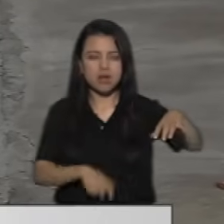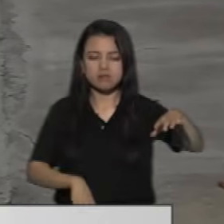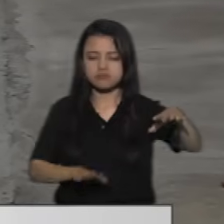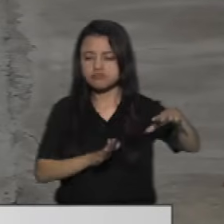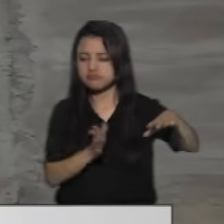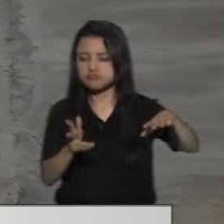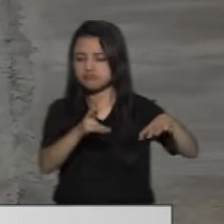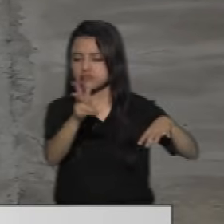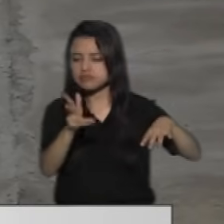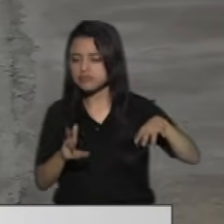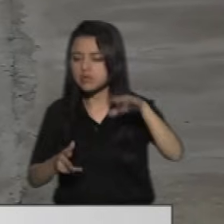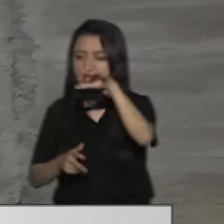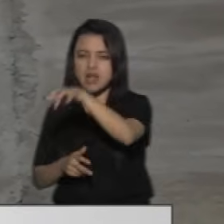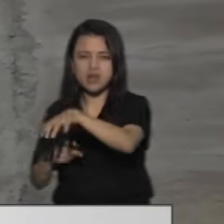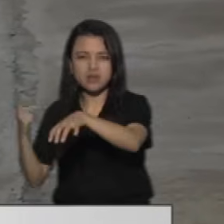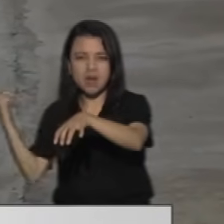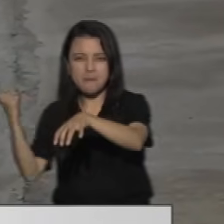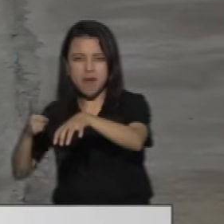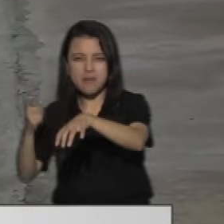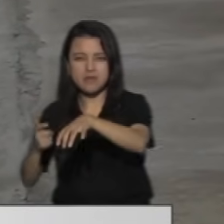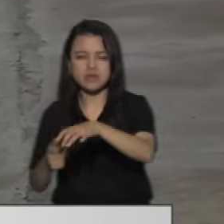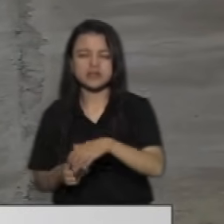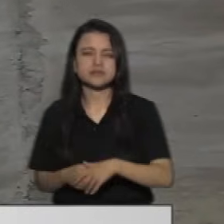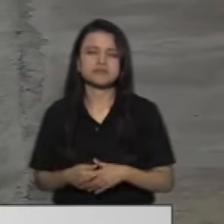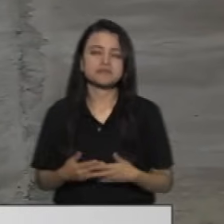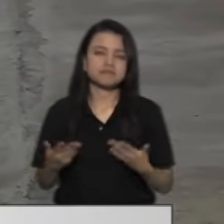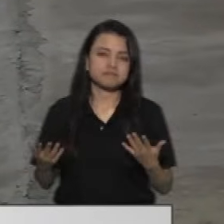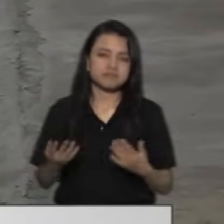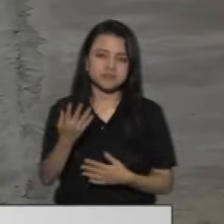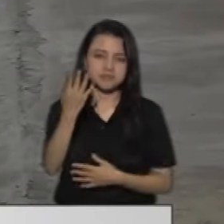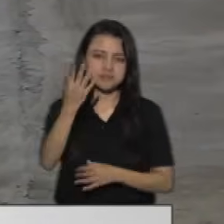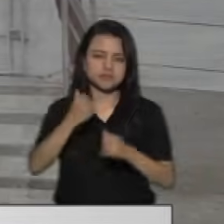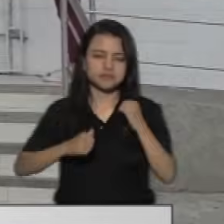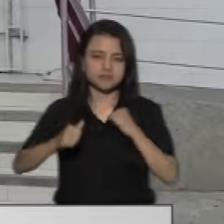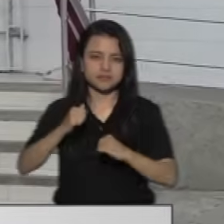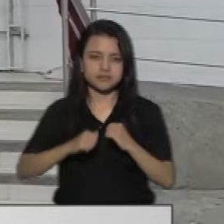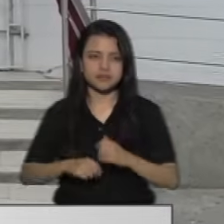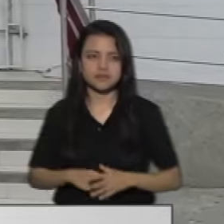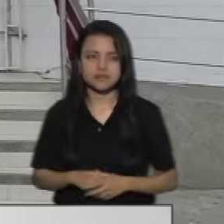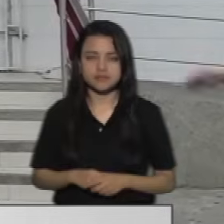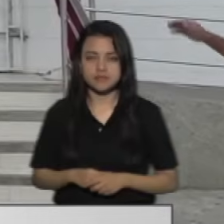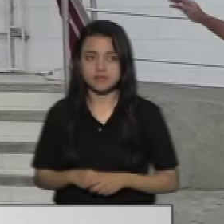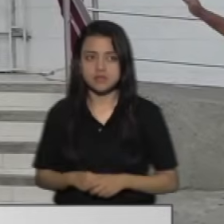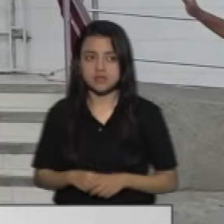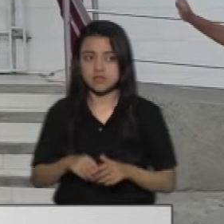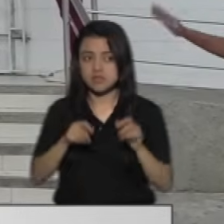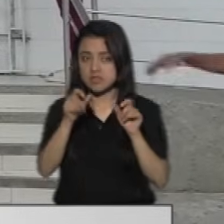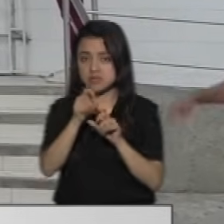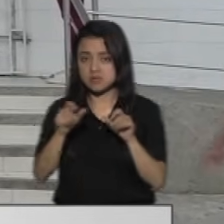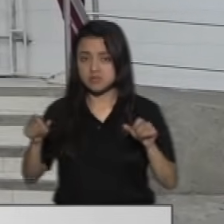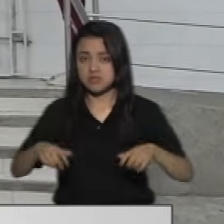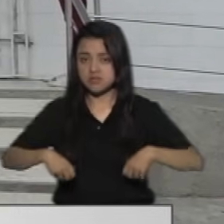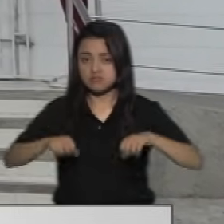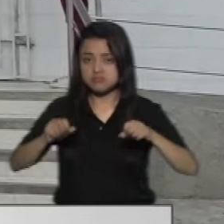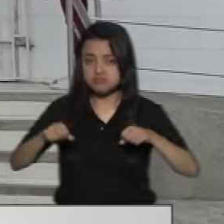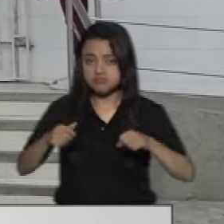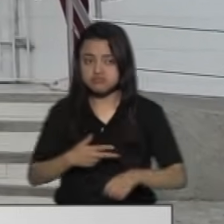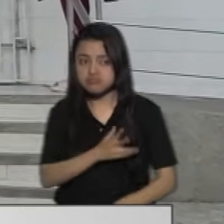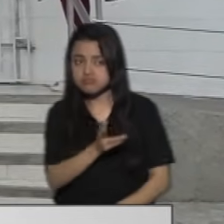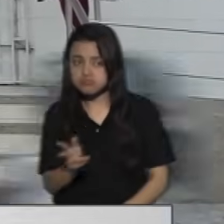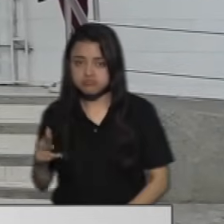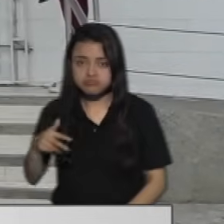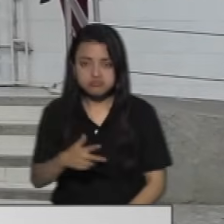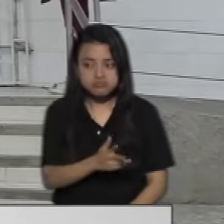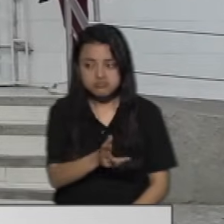Según voceros de los comerciantes, ante la presión del Gaula, los extorsionistas se repliegan a otros sectores de